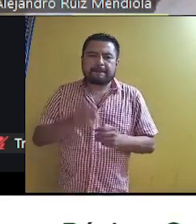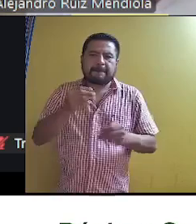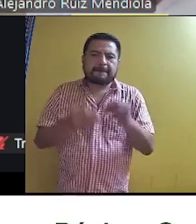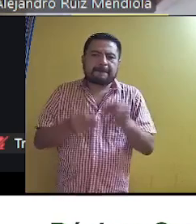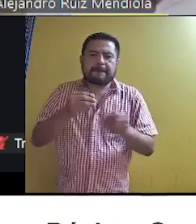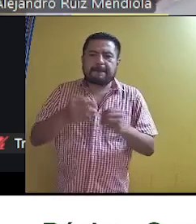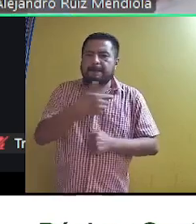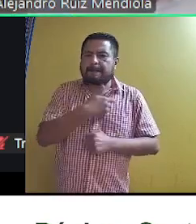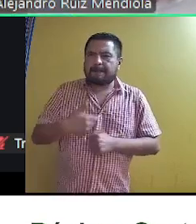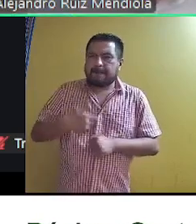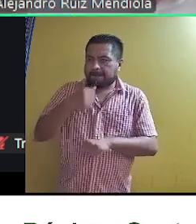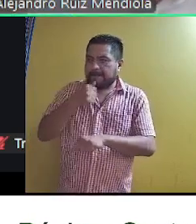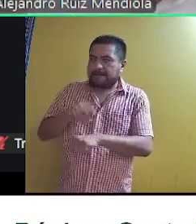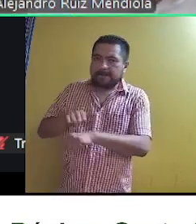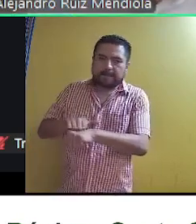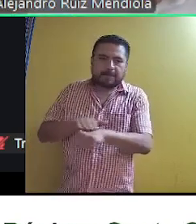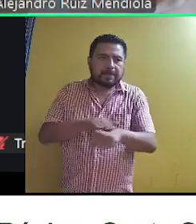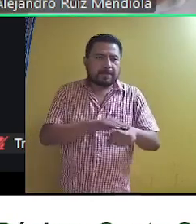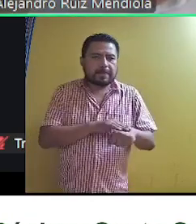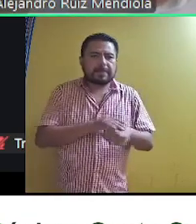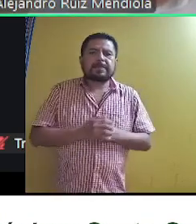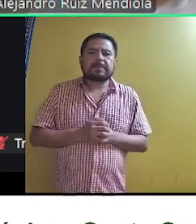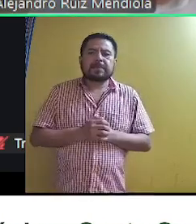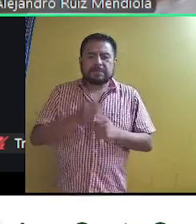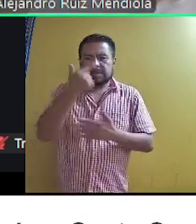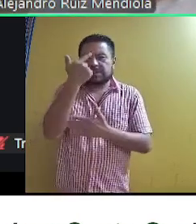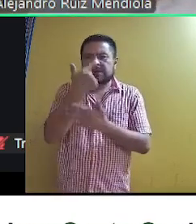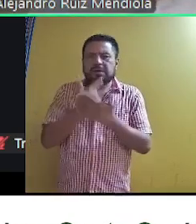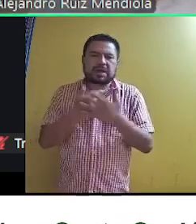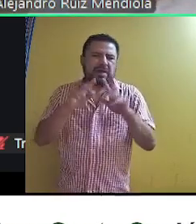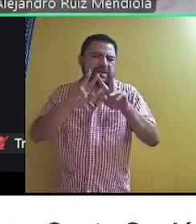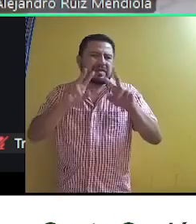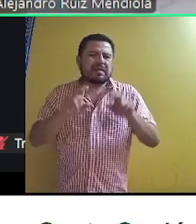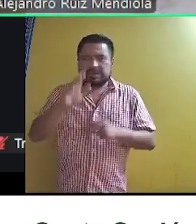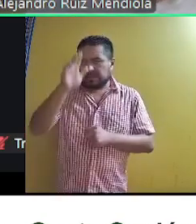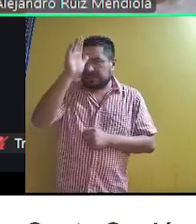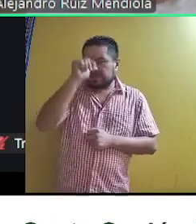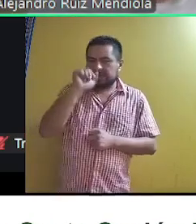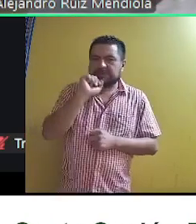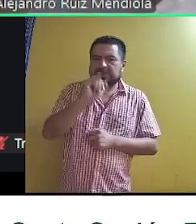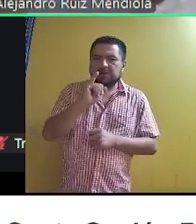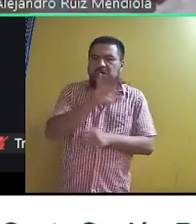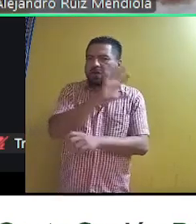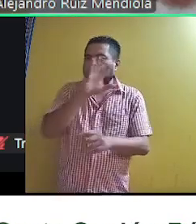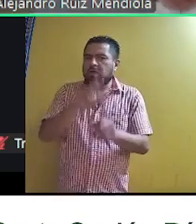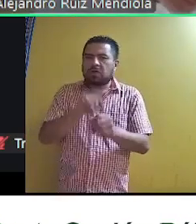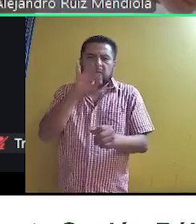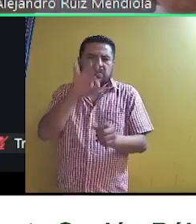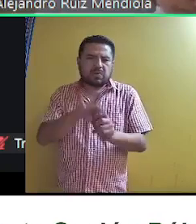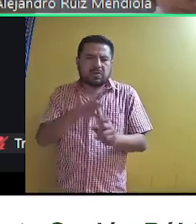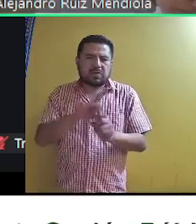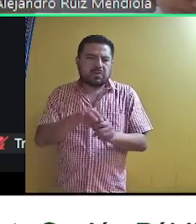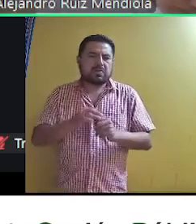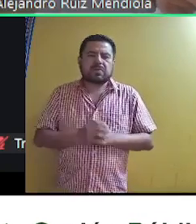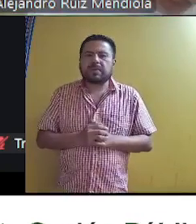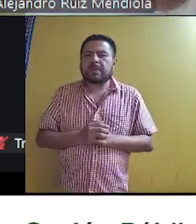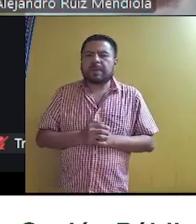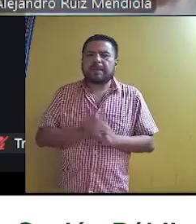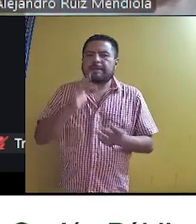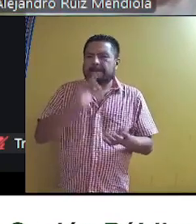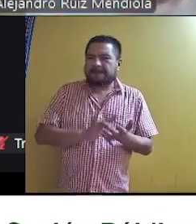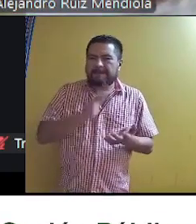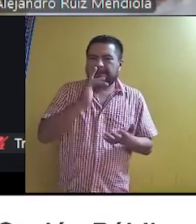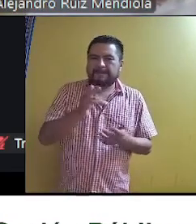Magistrada presidenta, magistrada, magistrados, la lista de los asuntos fue aprobada por unanimidad de votos.